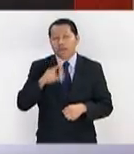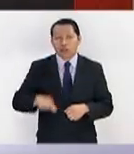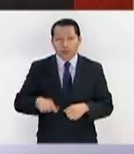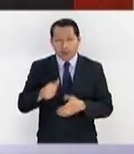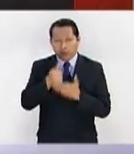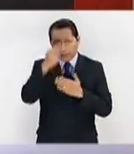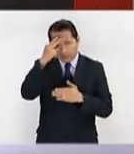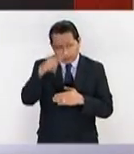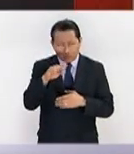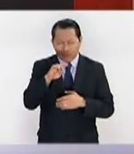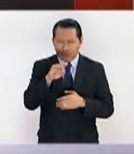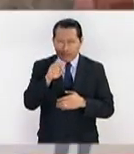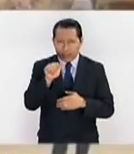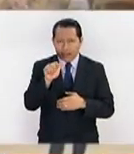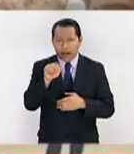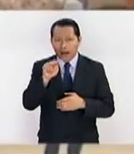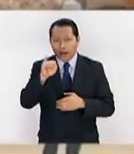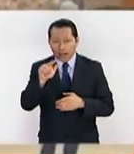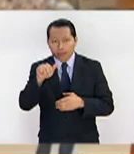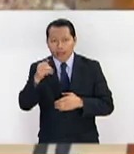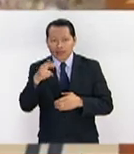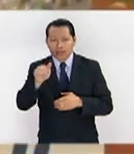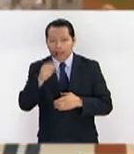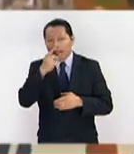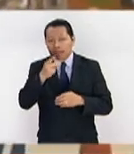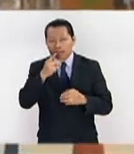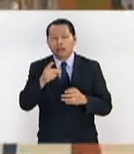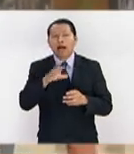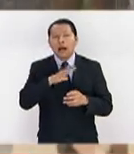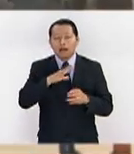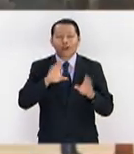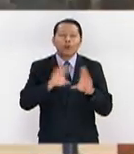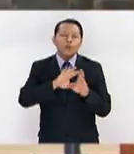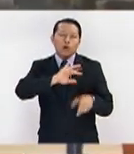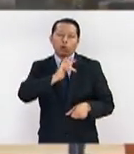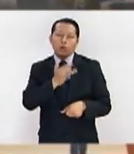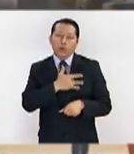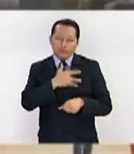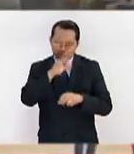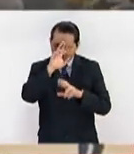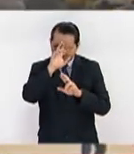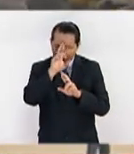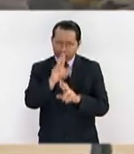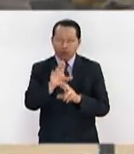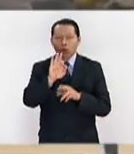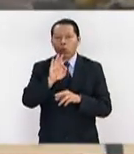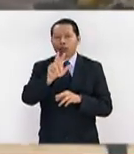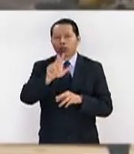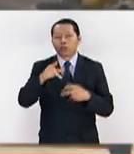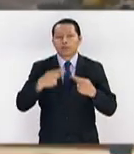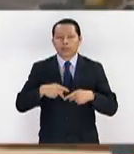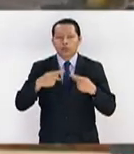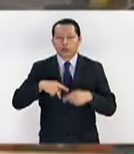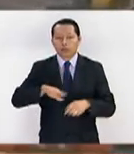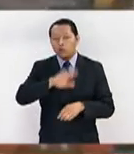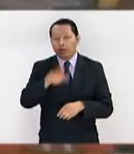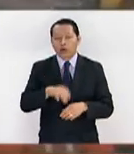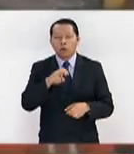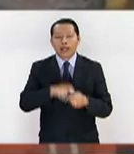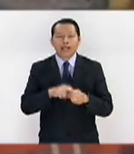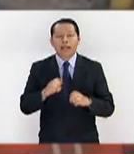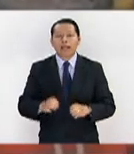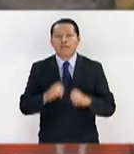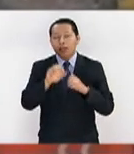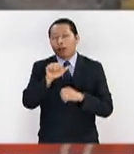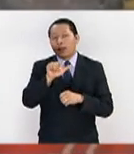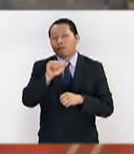gobierno de la Ciudad de México, Miguel Ángel Mancera, anunció la construcción de un memorial en recuerdo de las 48 personas que murieron en el edificio